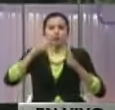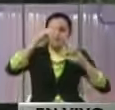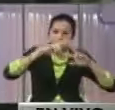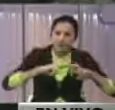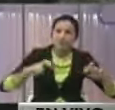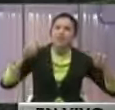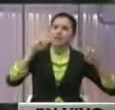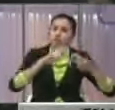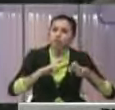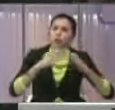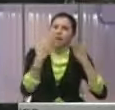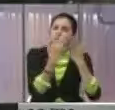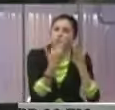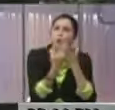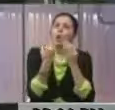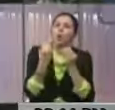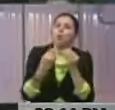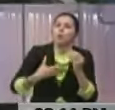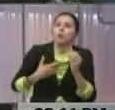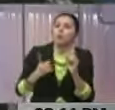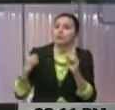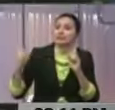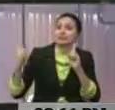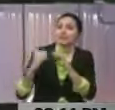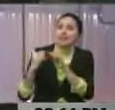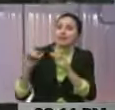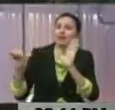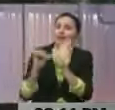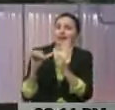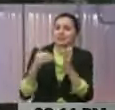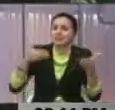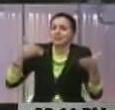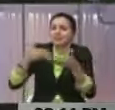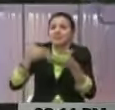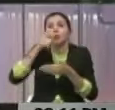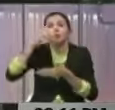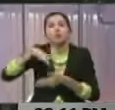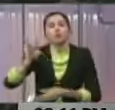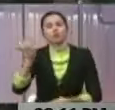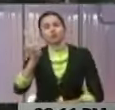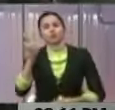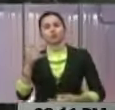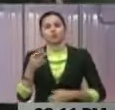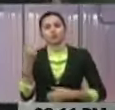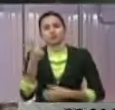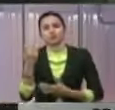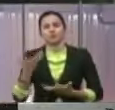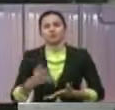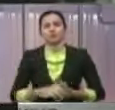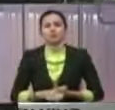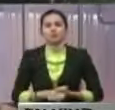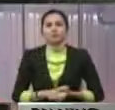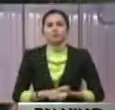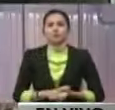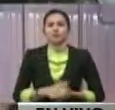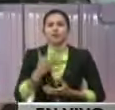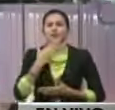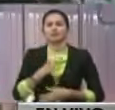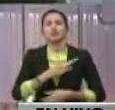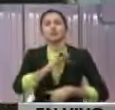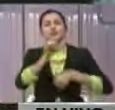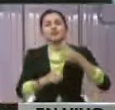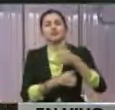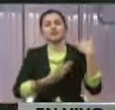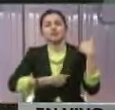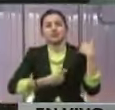bueno, estrechar, acercar mucho más a los pueblos de nuestra América, el Caribe y África. Gracias, vicepresidente. Gracias